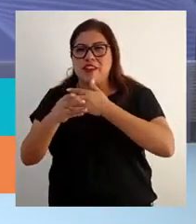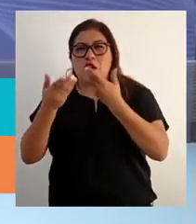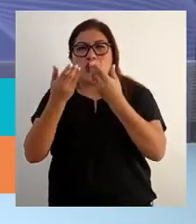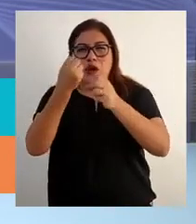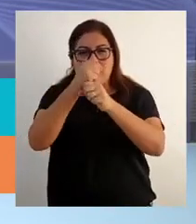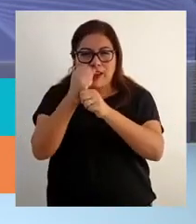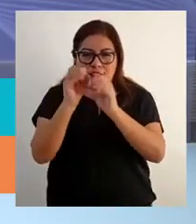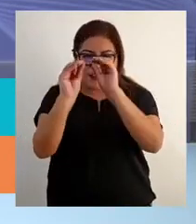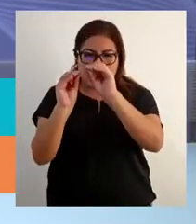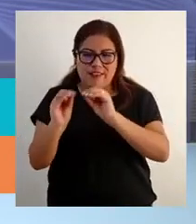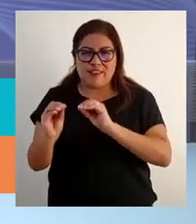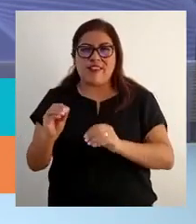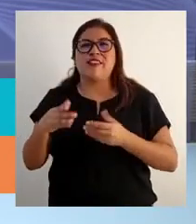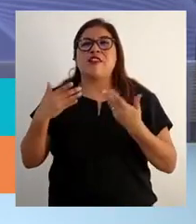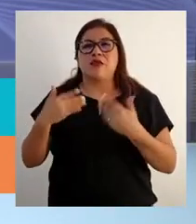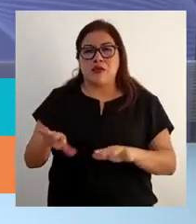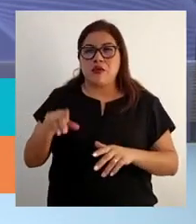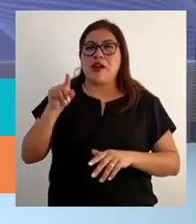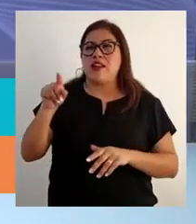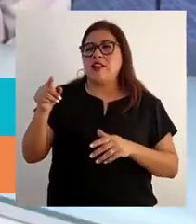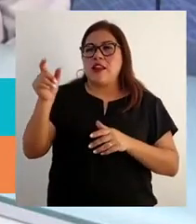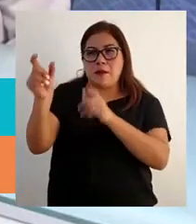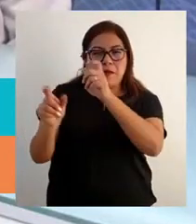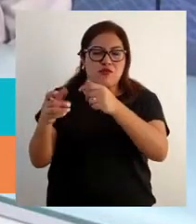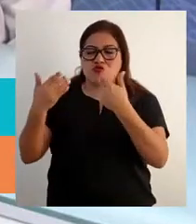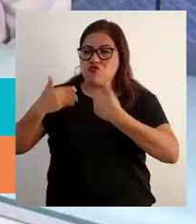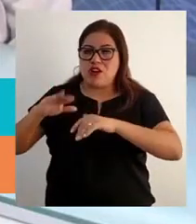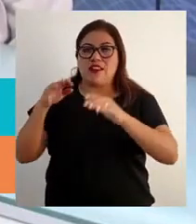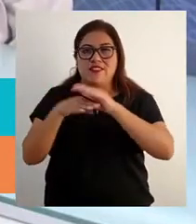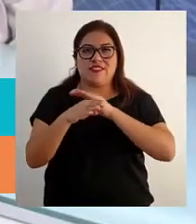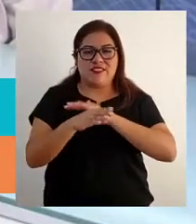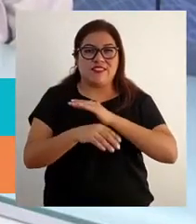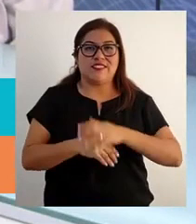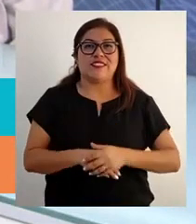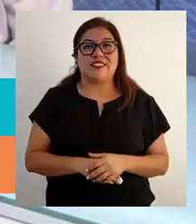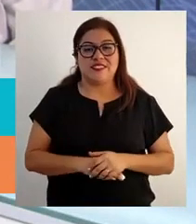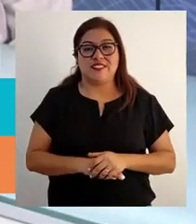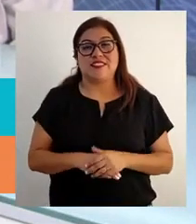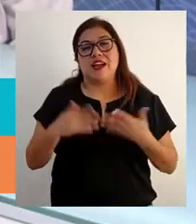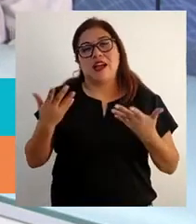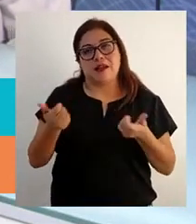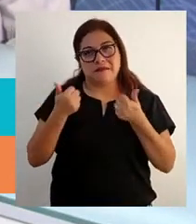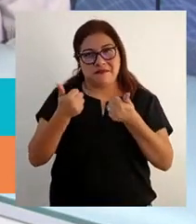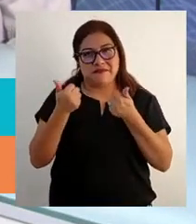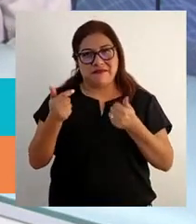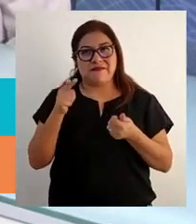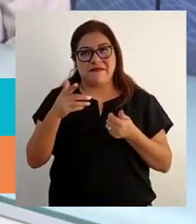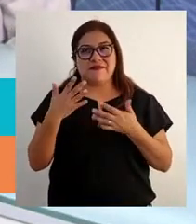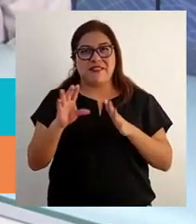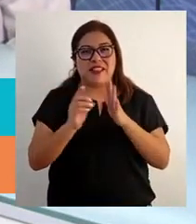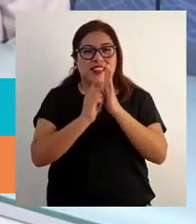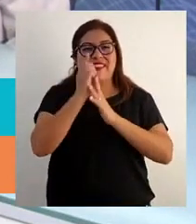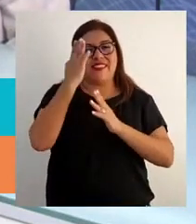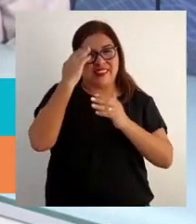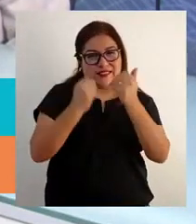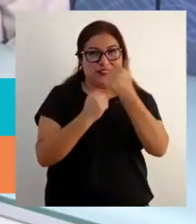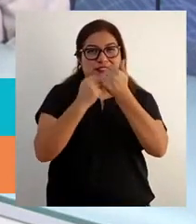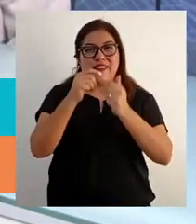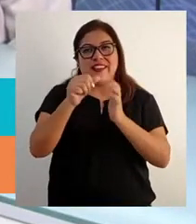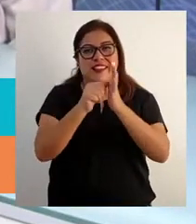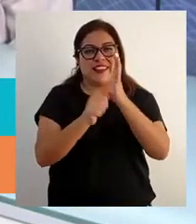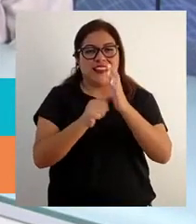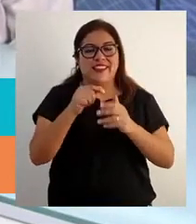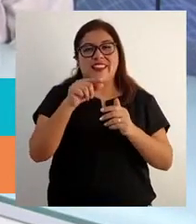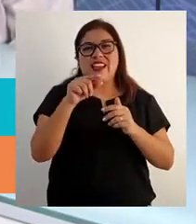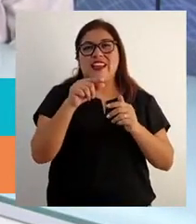del como lo piden así en regla de Brasil y también los objetivos de desarrollo sostenible, ¿no? La Agenda del 2030, no dejar a nadie